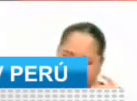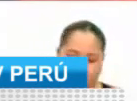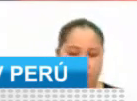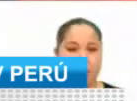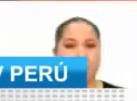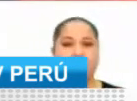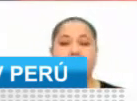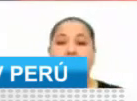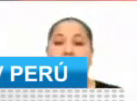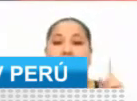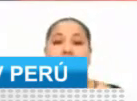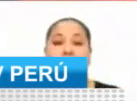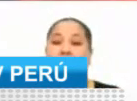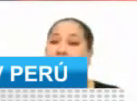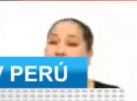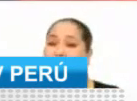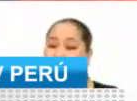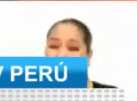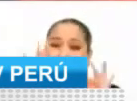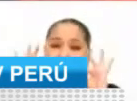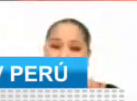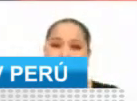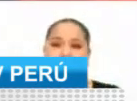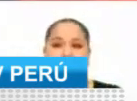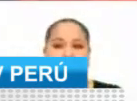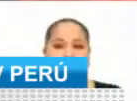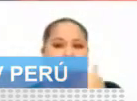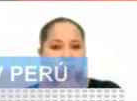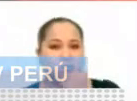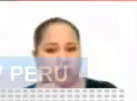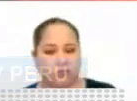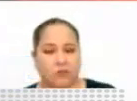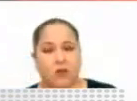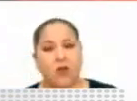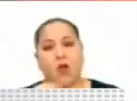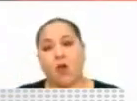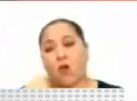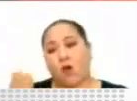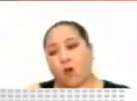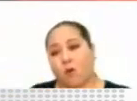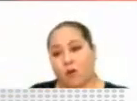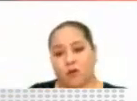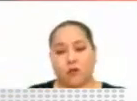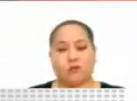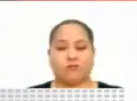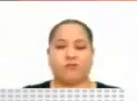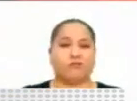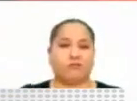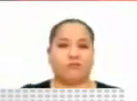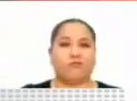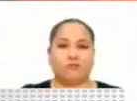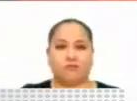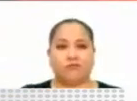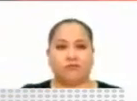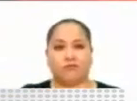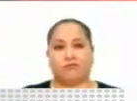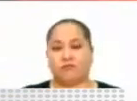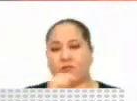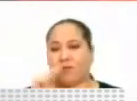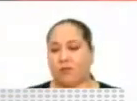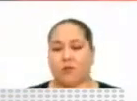posible, pero siempre existe ese riesgo y nos estamos adelantando. En otras oportunidades, lamentablemente,